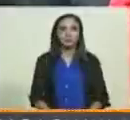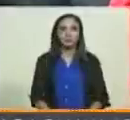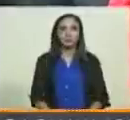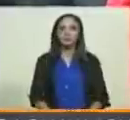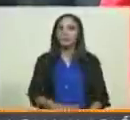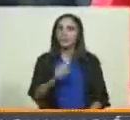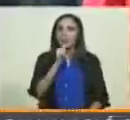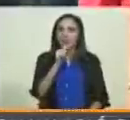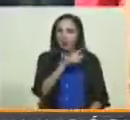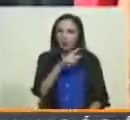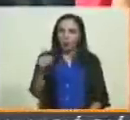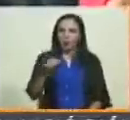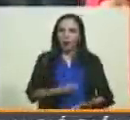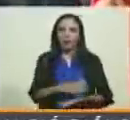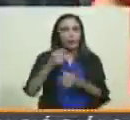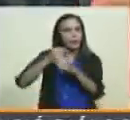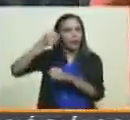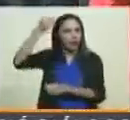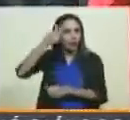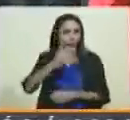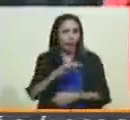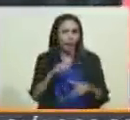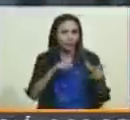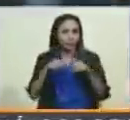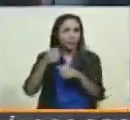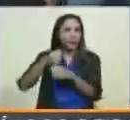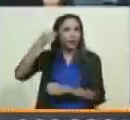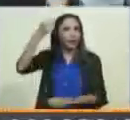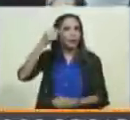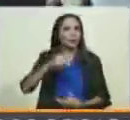¿Quiénes de ustedes tienen paraguas?